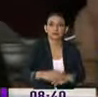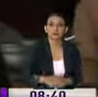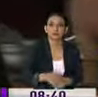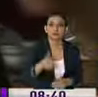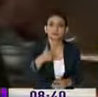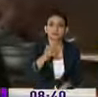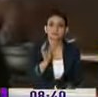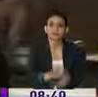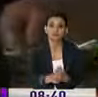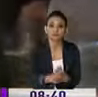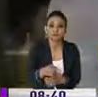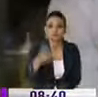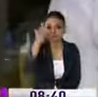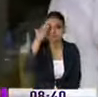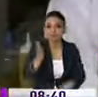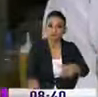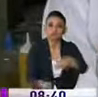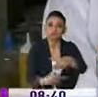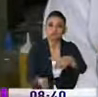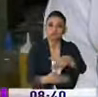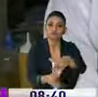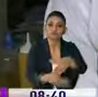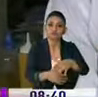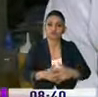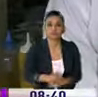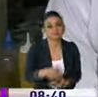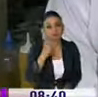esposa sabe de cocina,